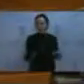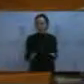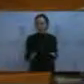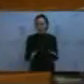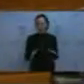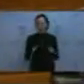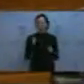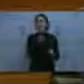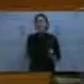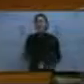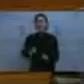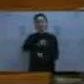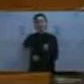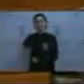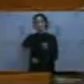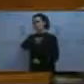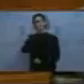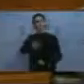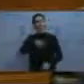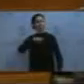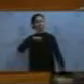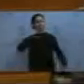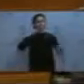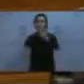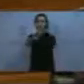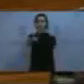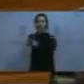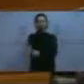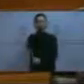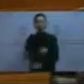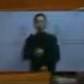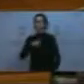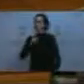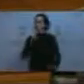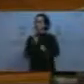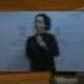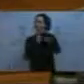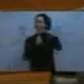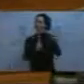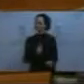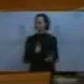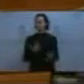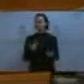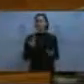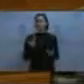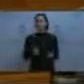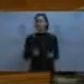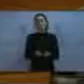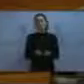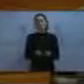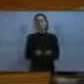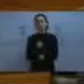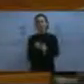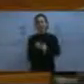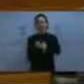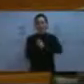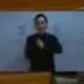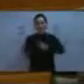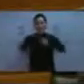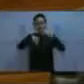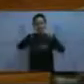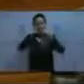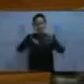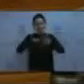no defendemos y va a encontrar nuestro frontal rechazo y nuestra frontal oposición son ni en los atajos ni en las triquiñuelas